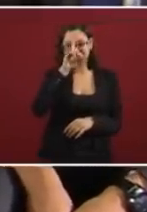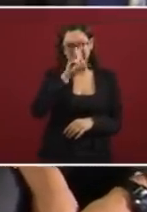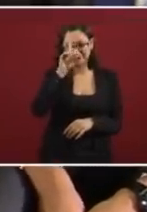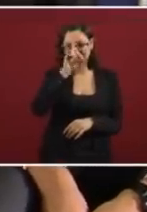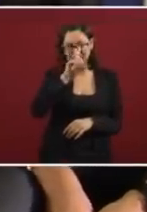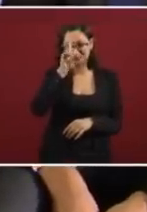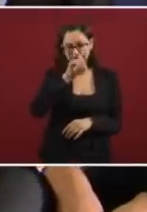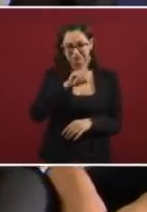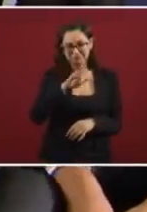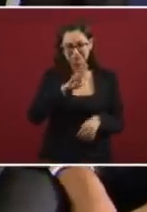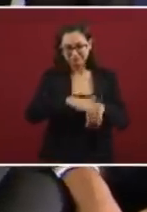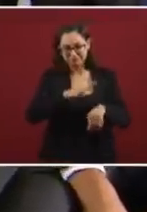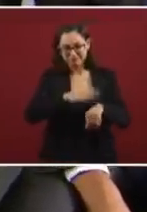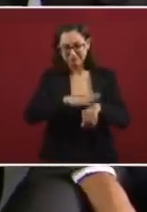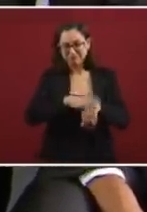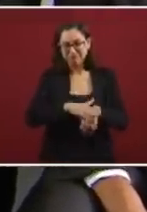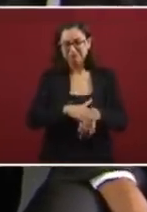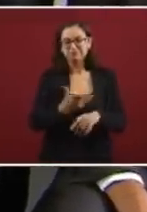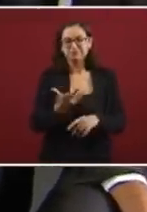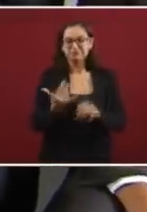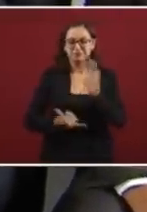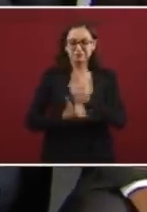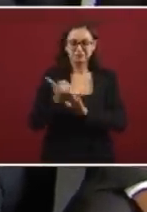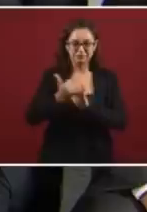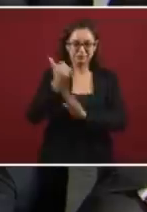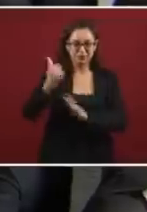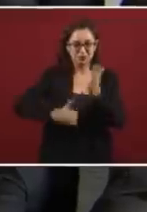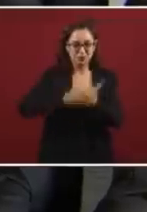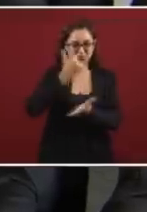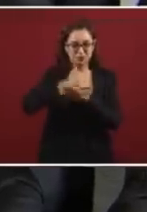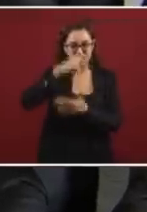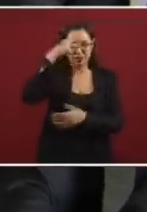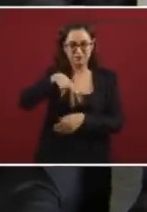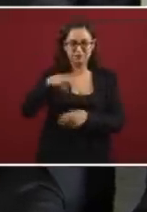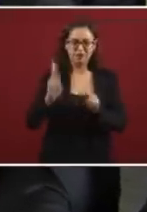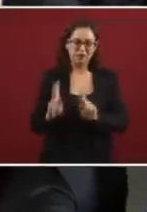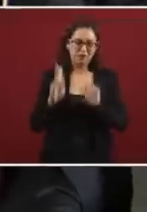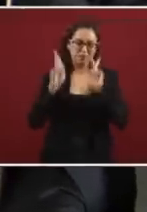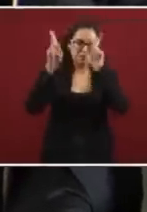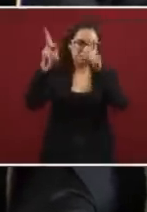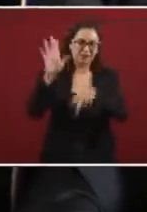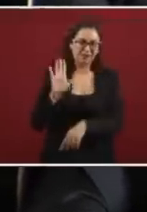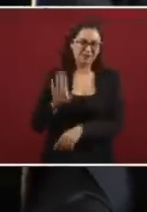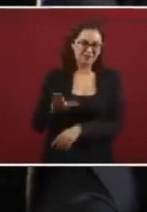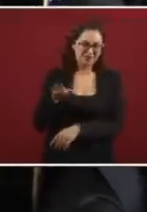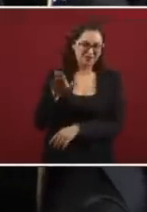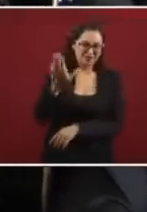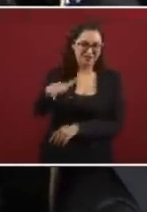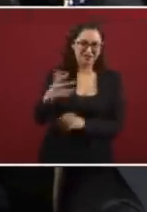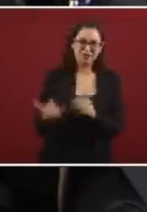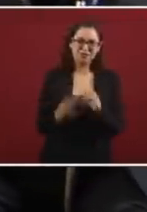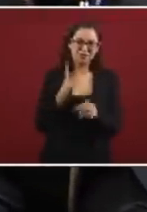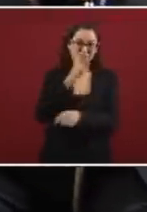en la construcción de los segundos pisos cuando fui jefe de gobierno